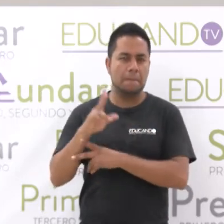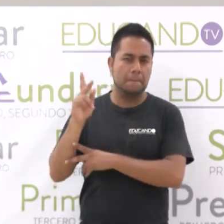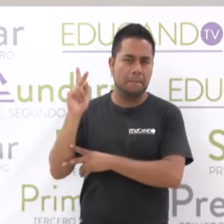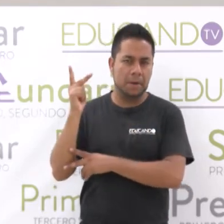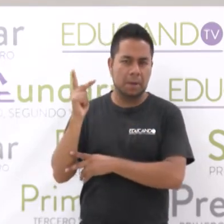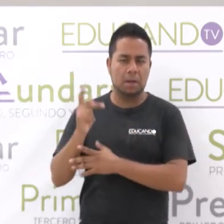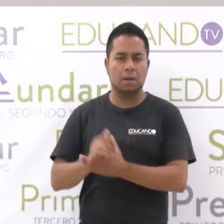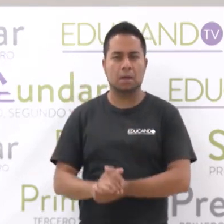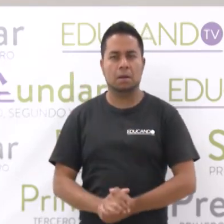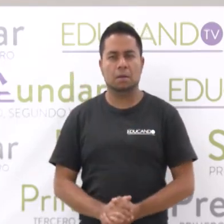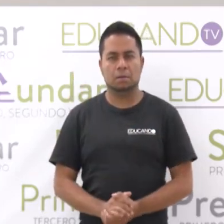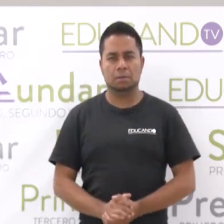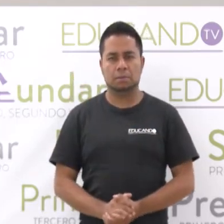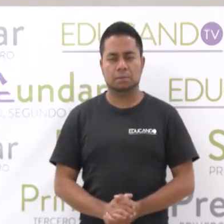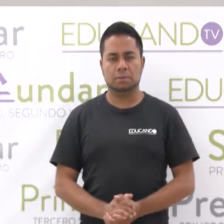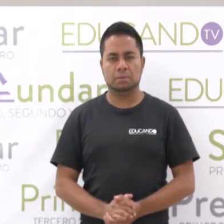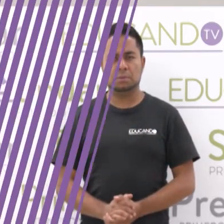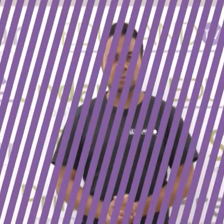prepa.